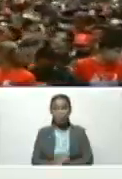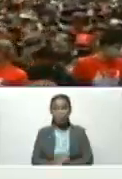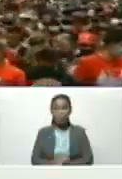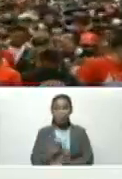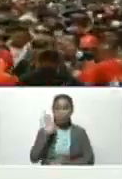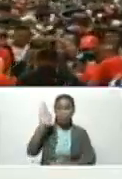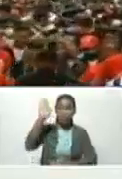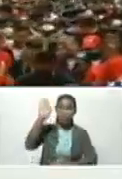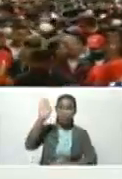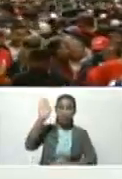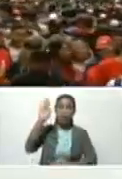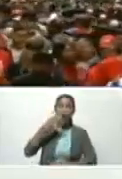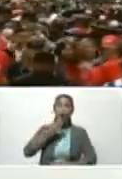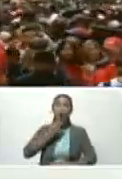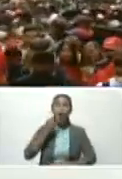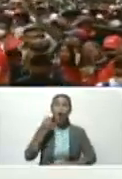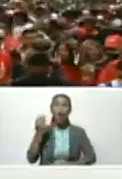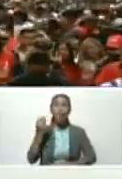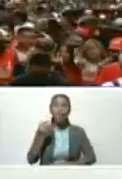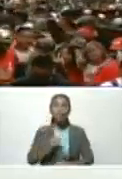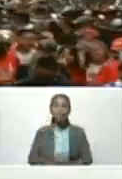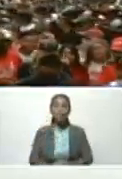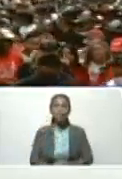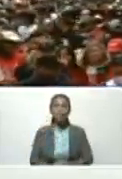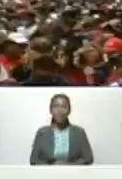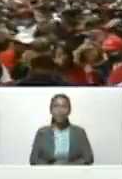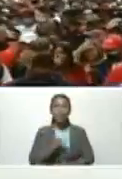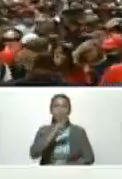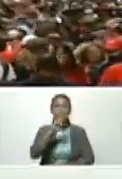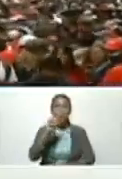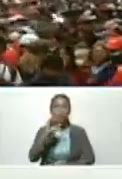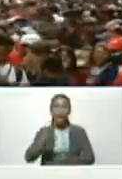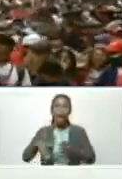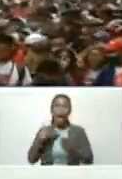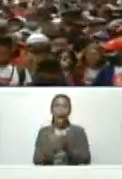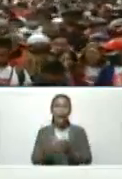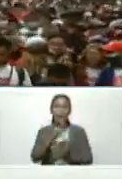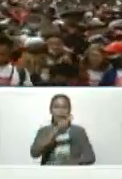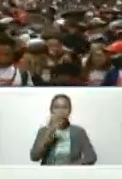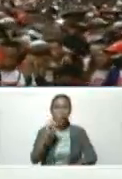Levanten la mano los jóvenes de 20 a 30 años.